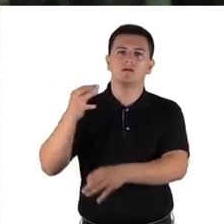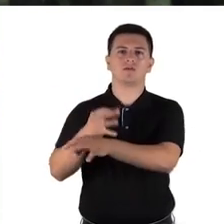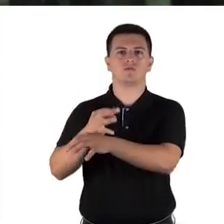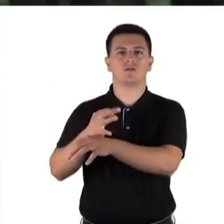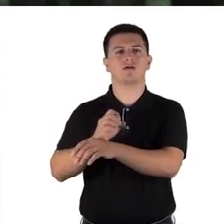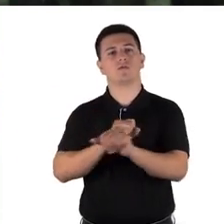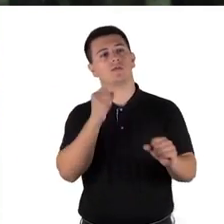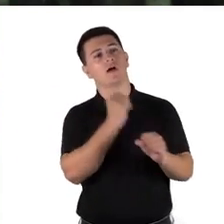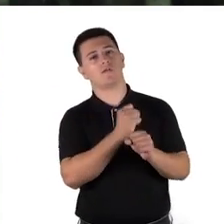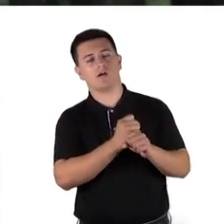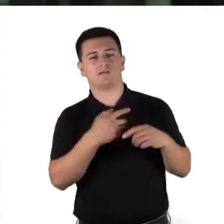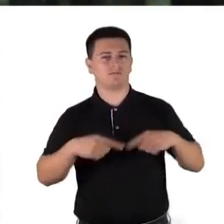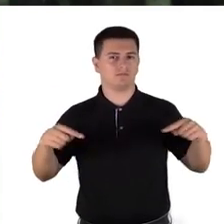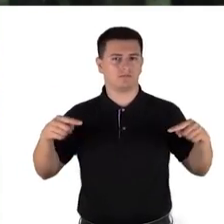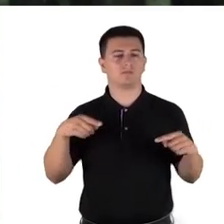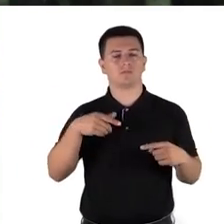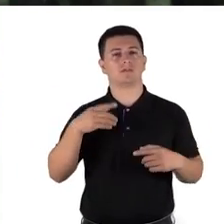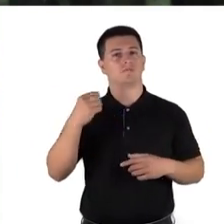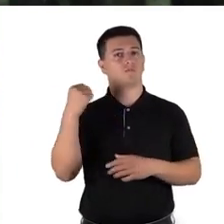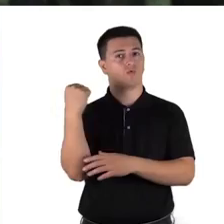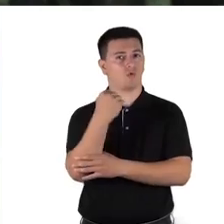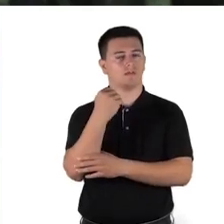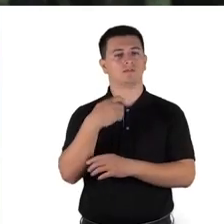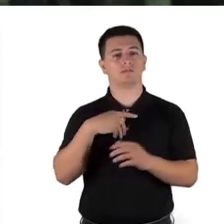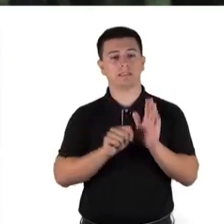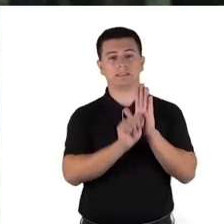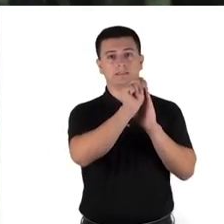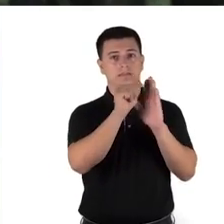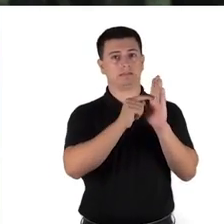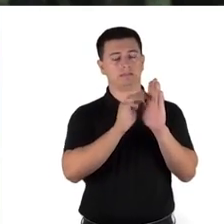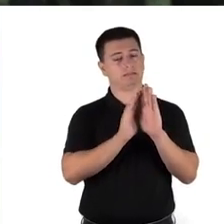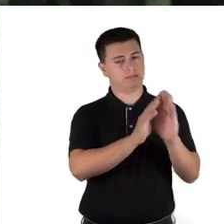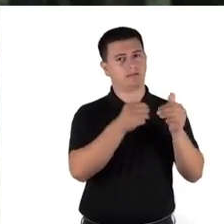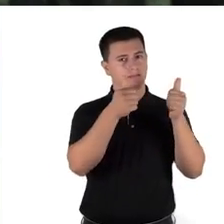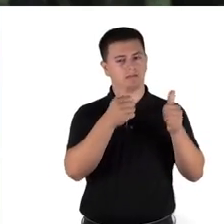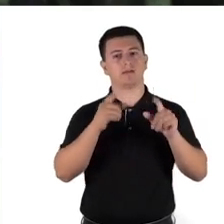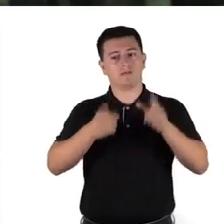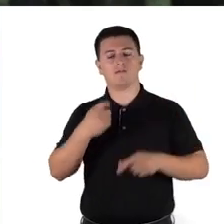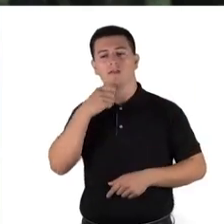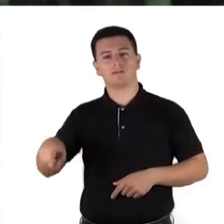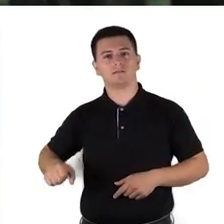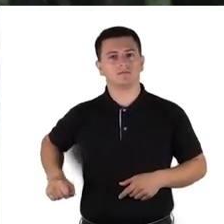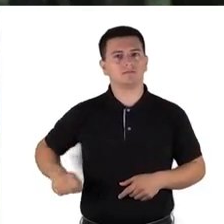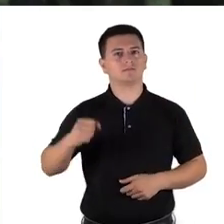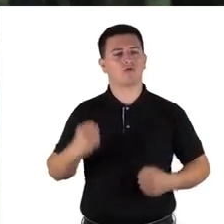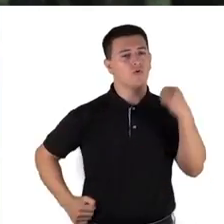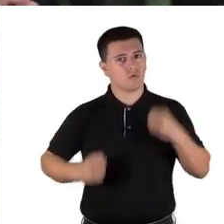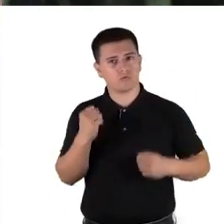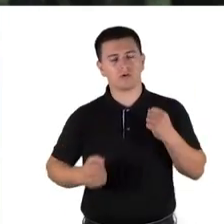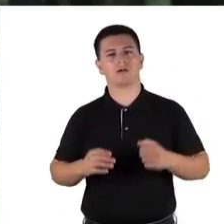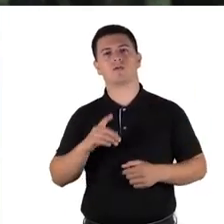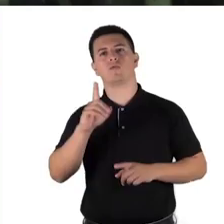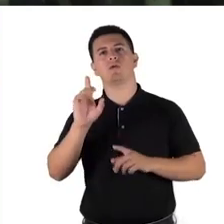como la escuela o ir a trabajar. O sea, van a como tener muchas herramientas a partir de ahí. Pero tampoco es importante olvidarnos lo básico.